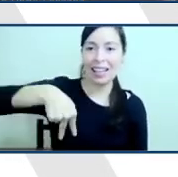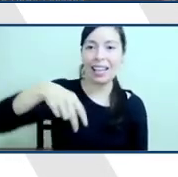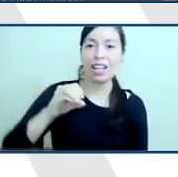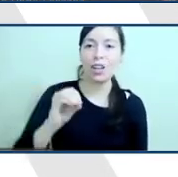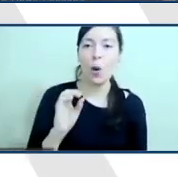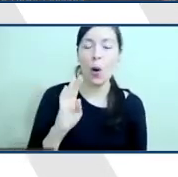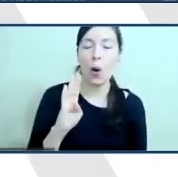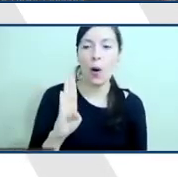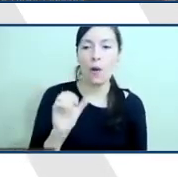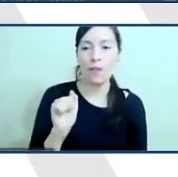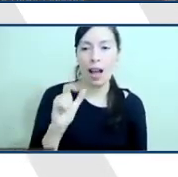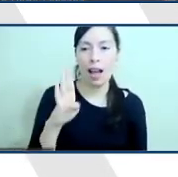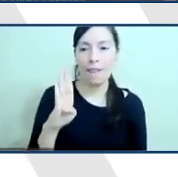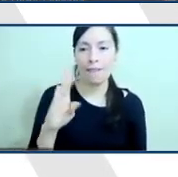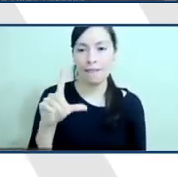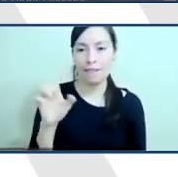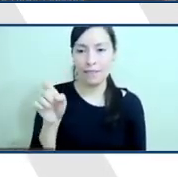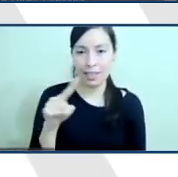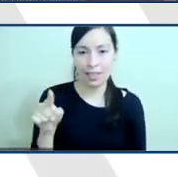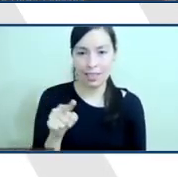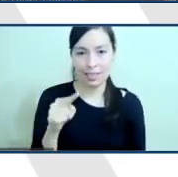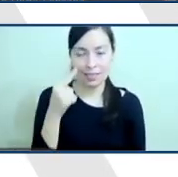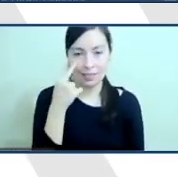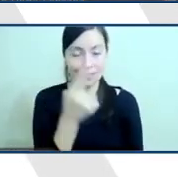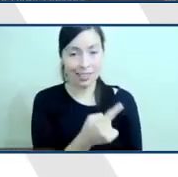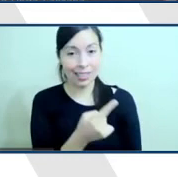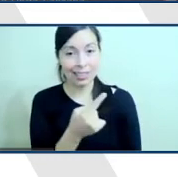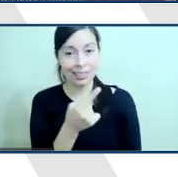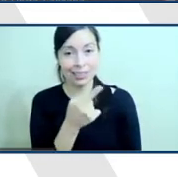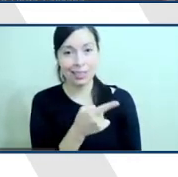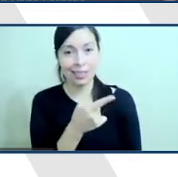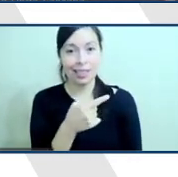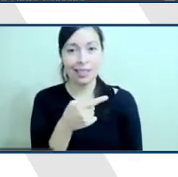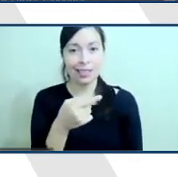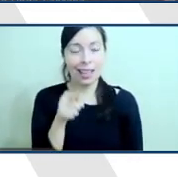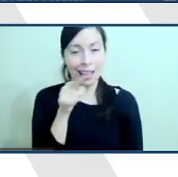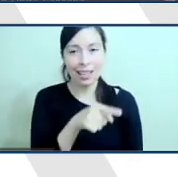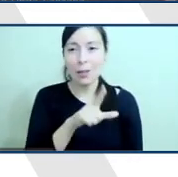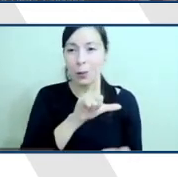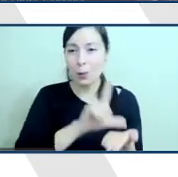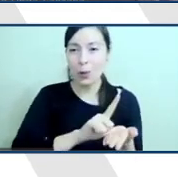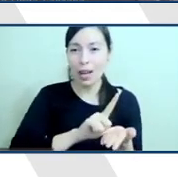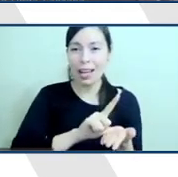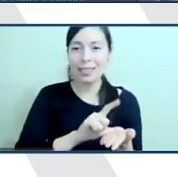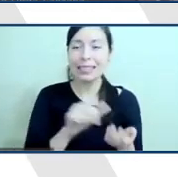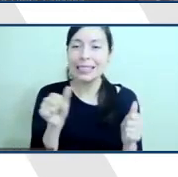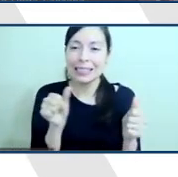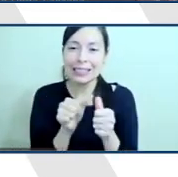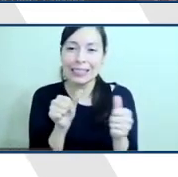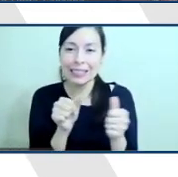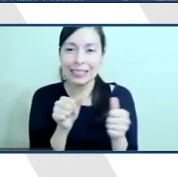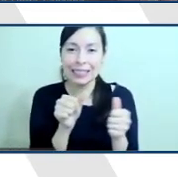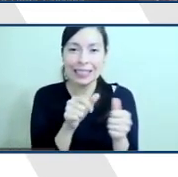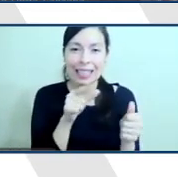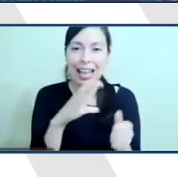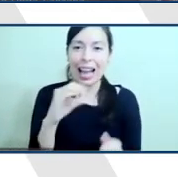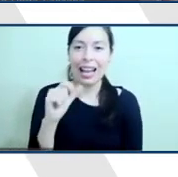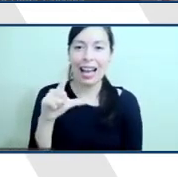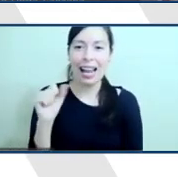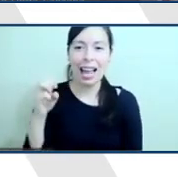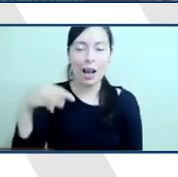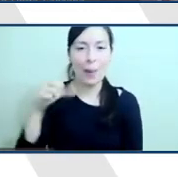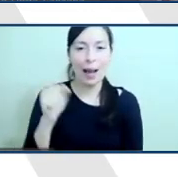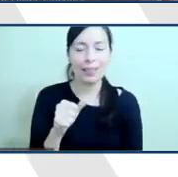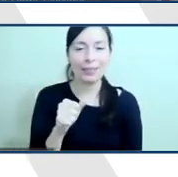había una de estas granjas instalada en Montezuma, cerca de Calama, en la década de los años 40 para